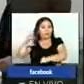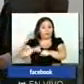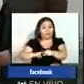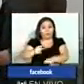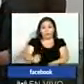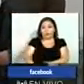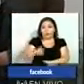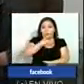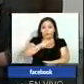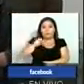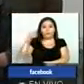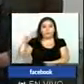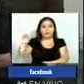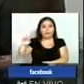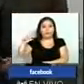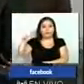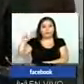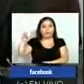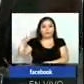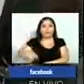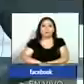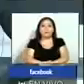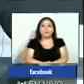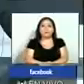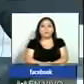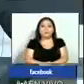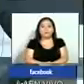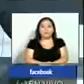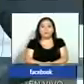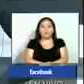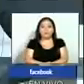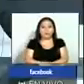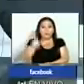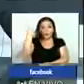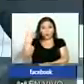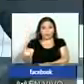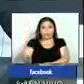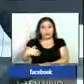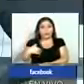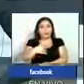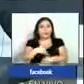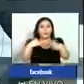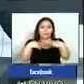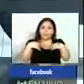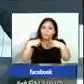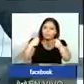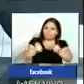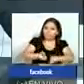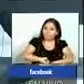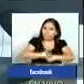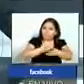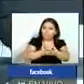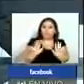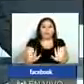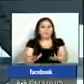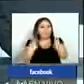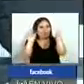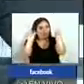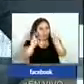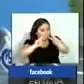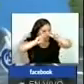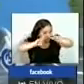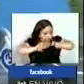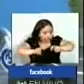Nelson Quinteros, Noticiero Hechos. El ministro de Salud, Francisco Alaví, se refirió a la investigación que realizan las